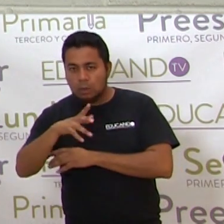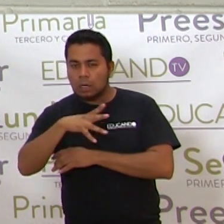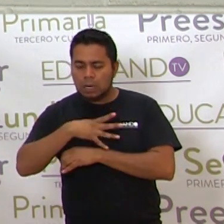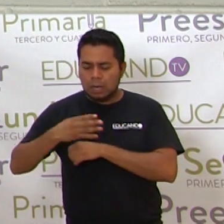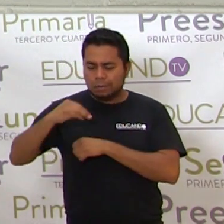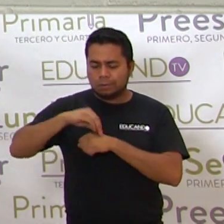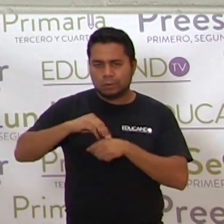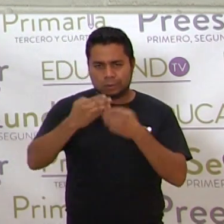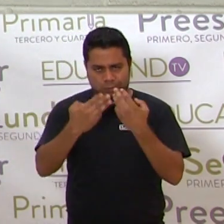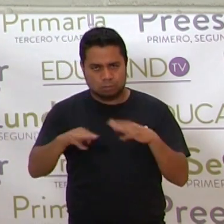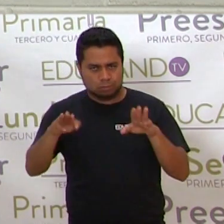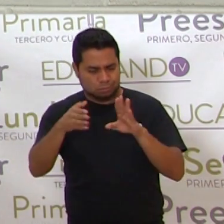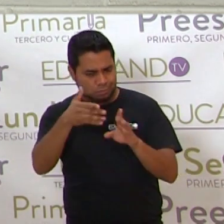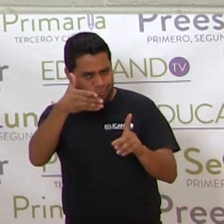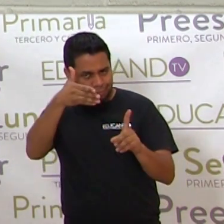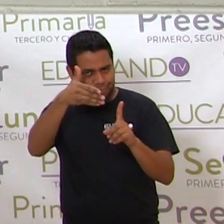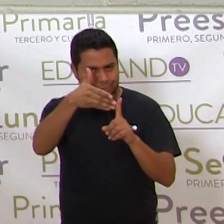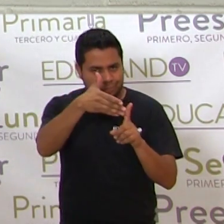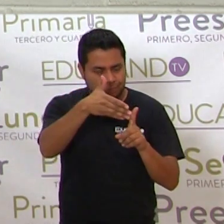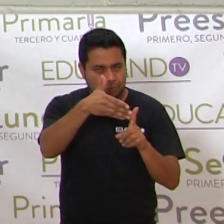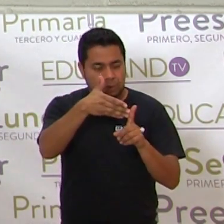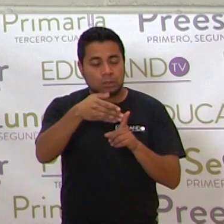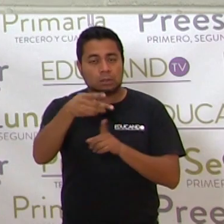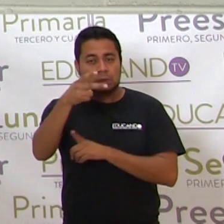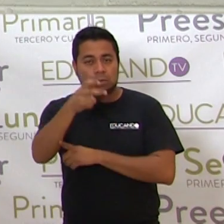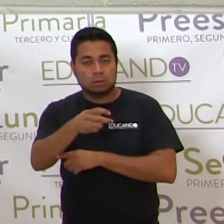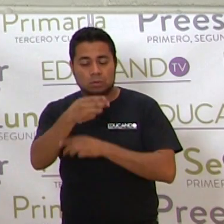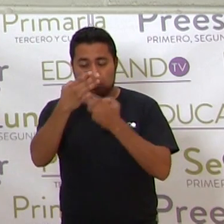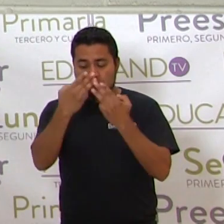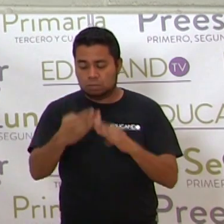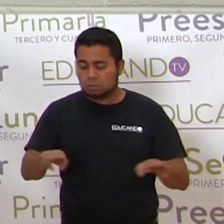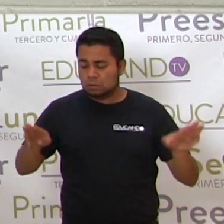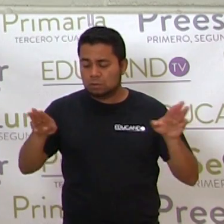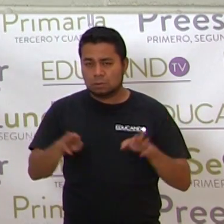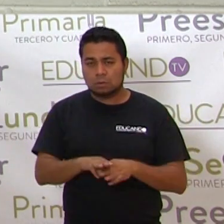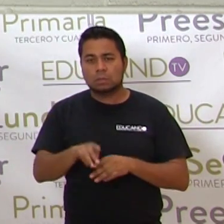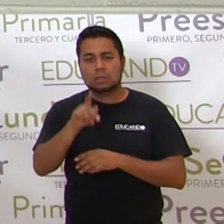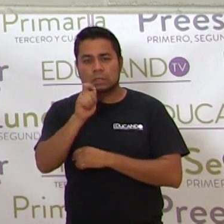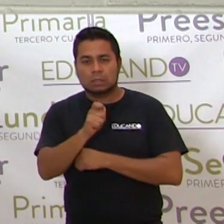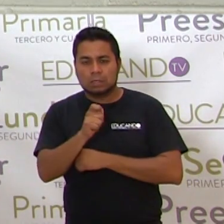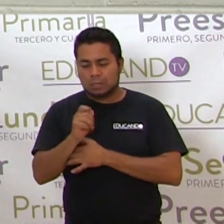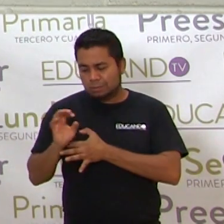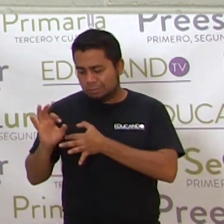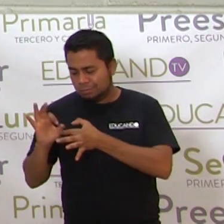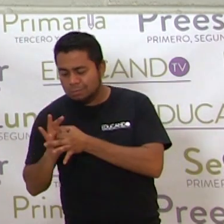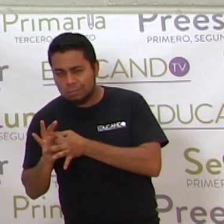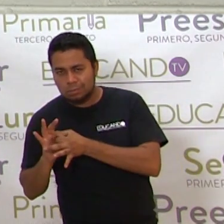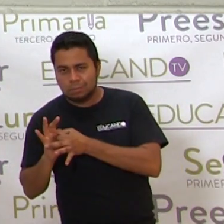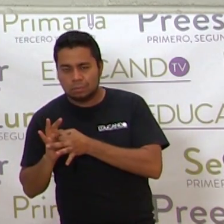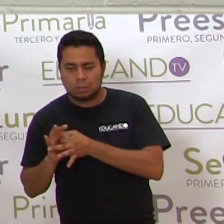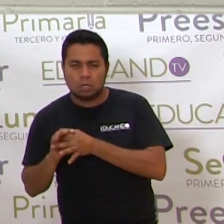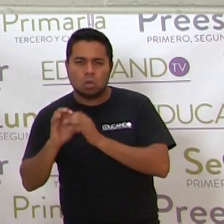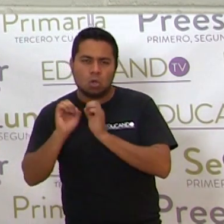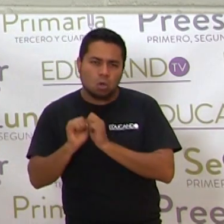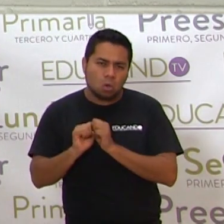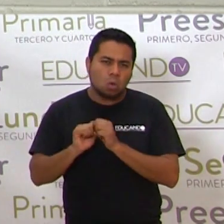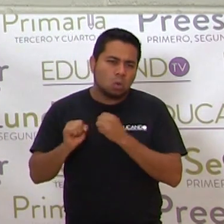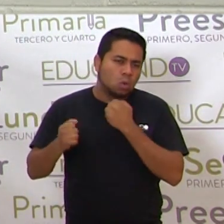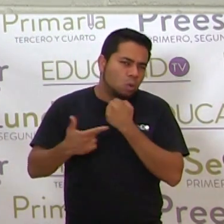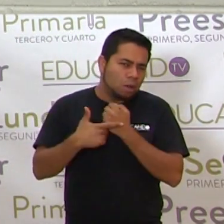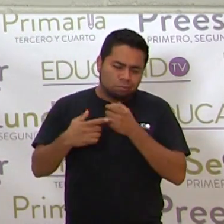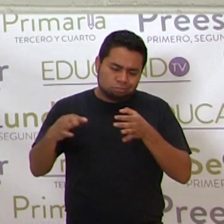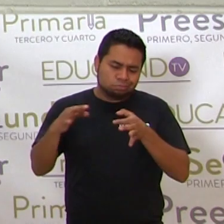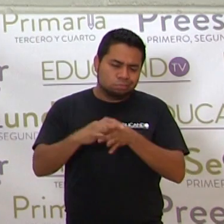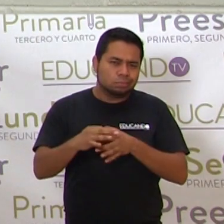de música. Es por ello de que la música debe de ir acorde, bien, o